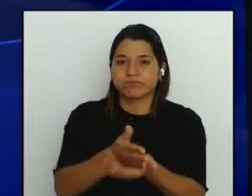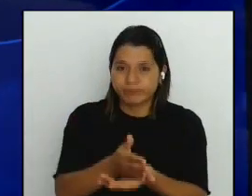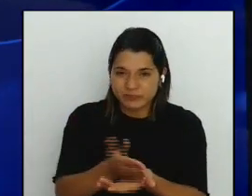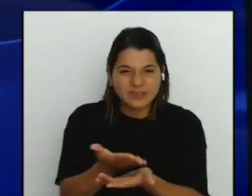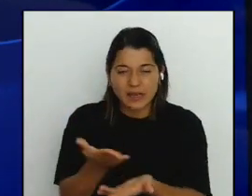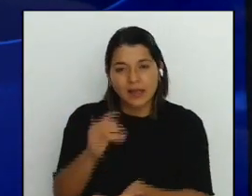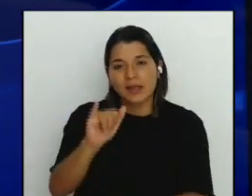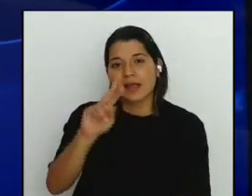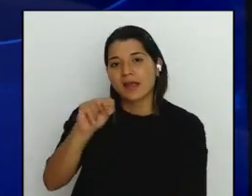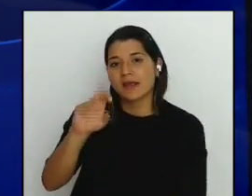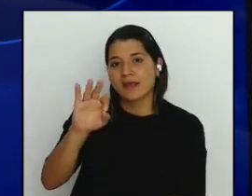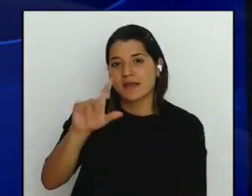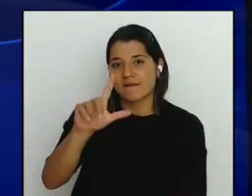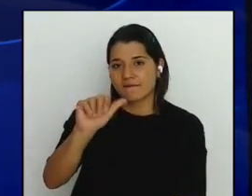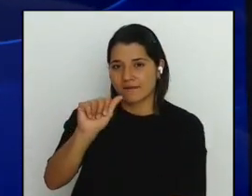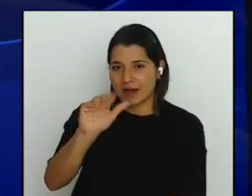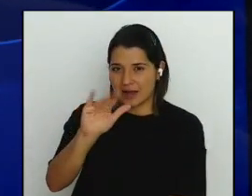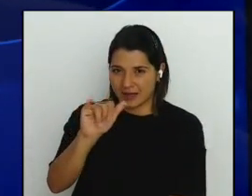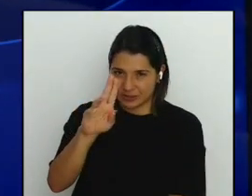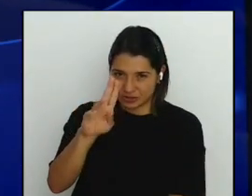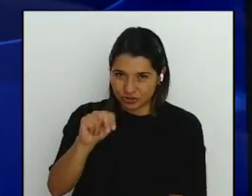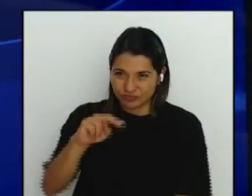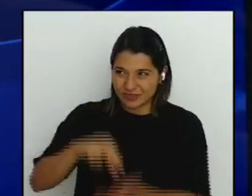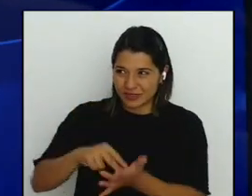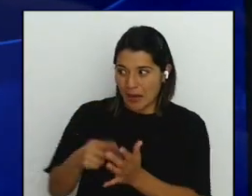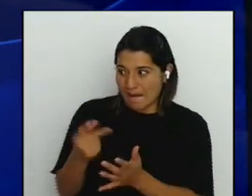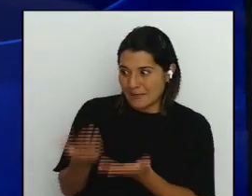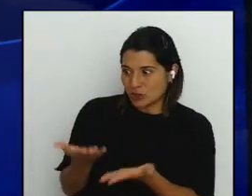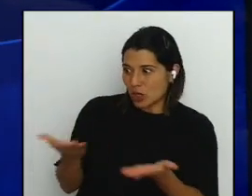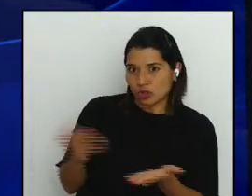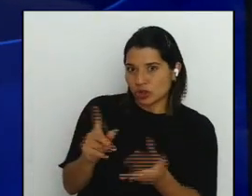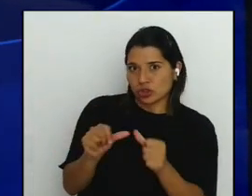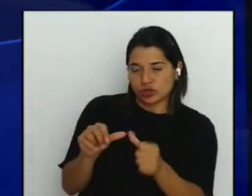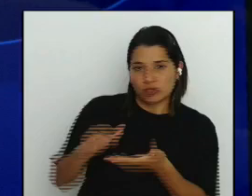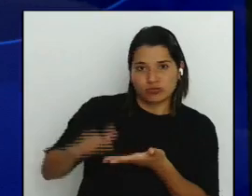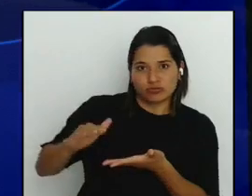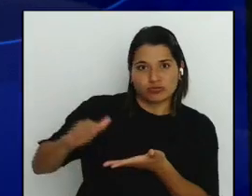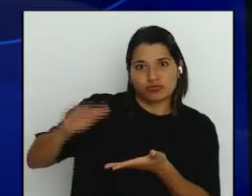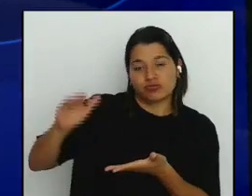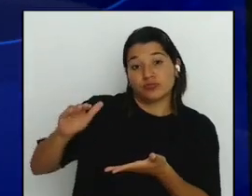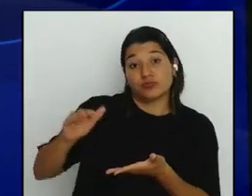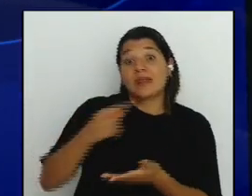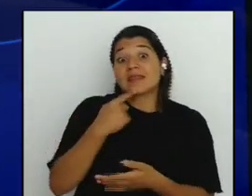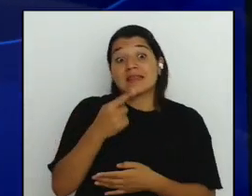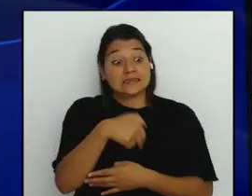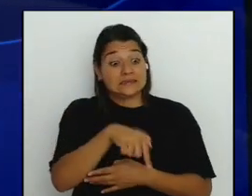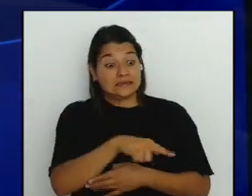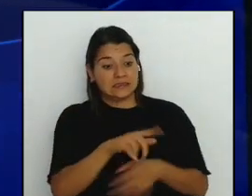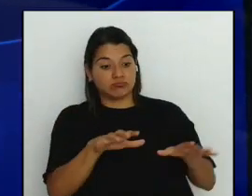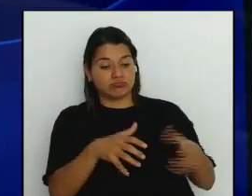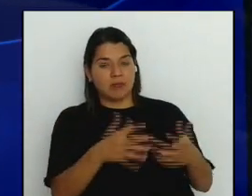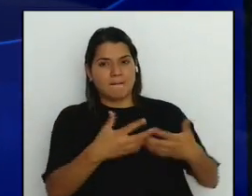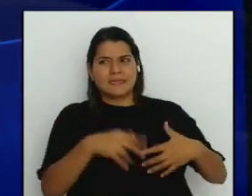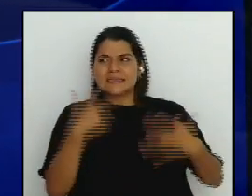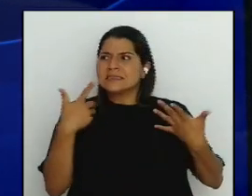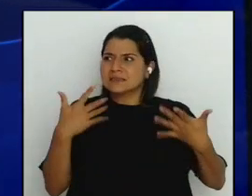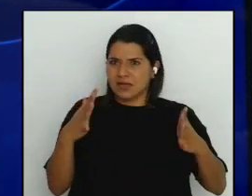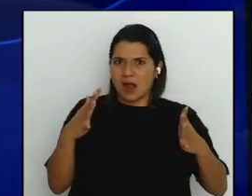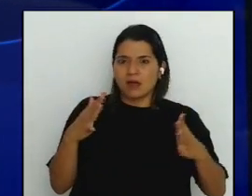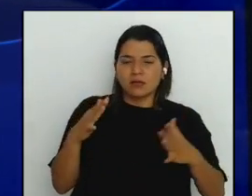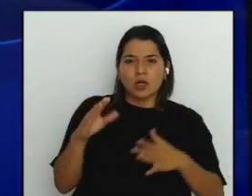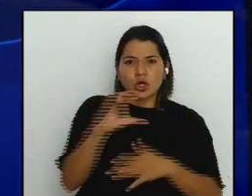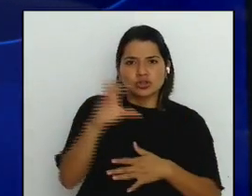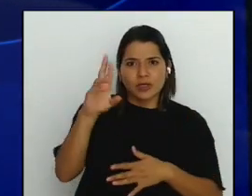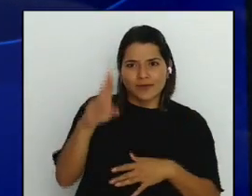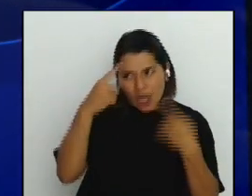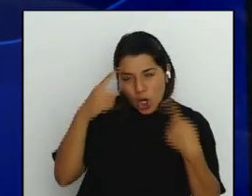o los sectores lo que están diciendo es que ya la inflación está controlada. Recordemos que ayer el INEC emitió el último dato para el mes de